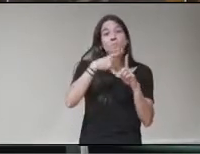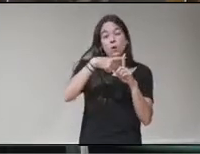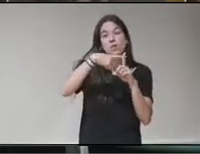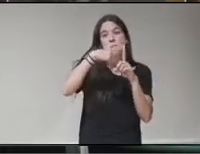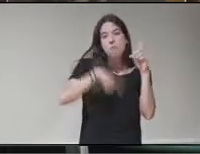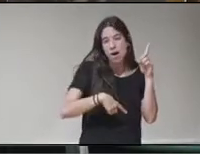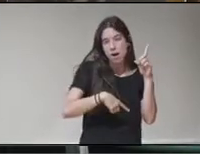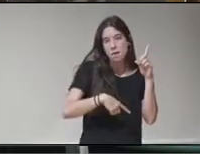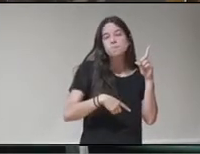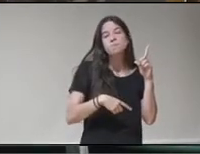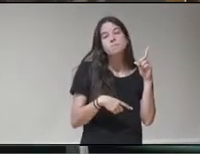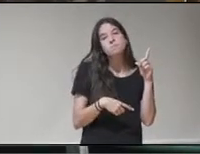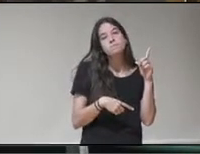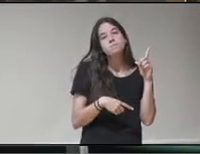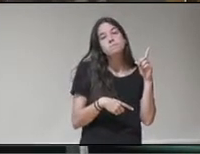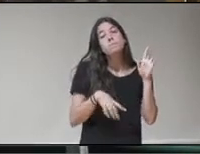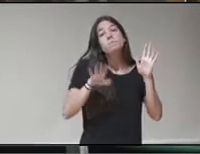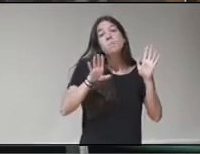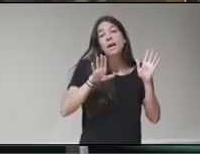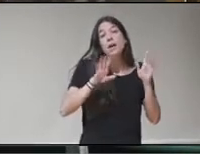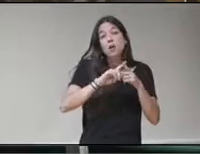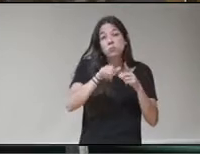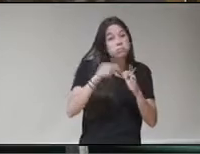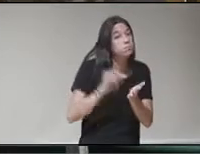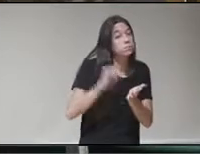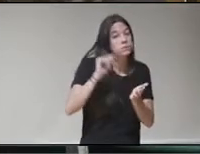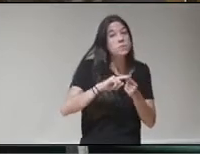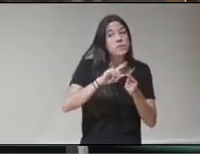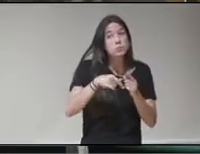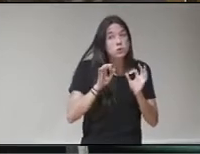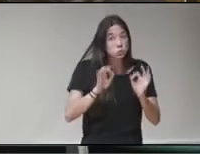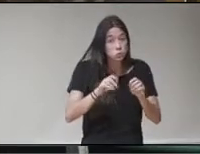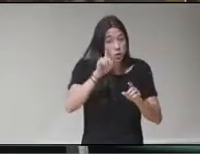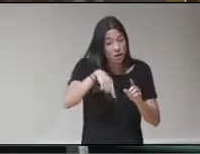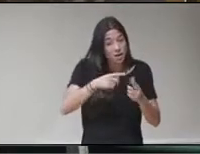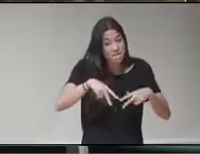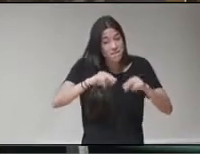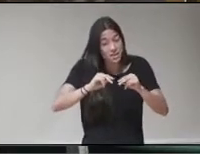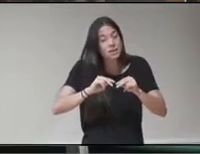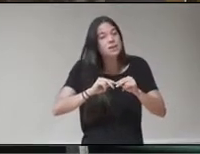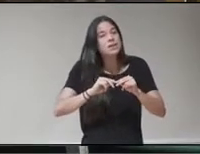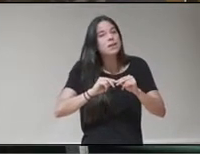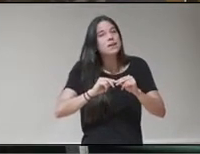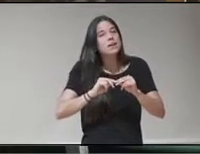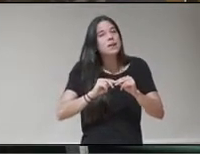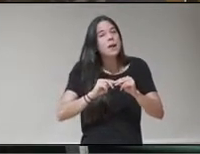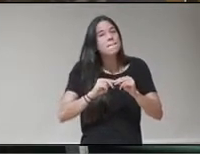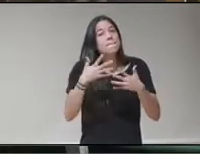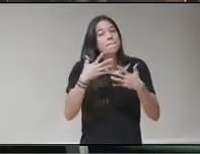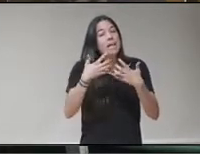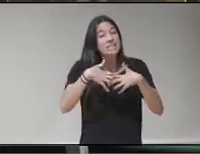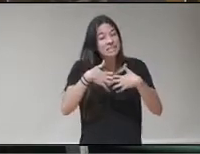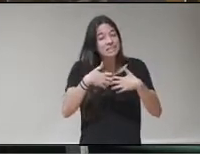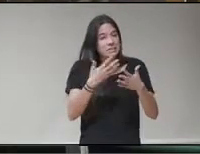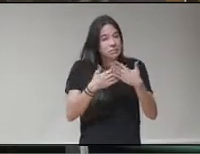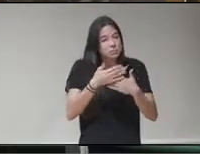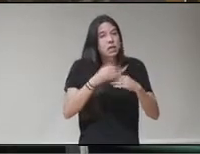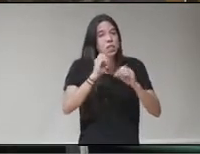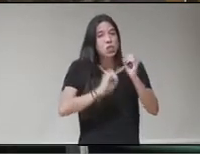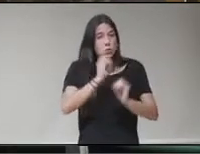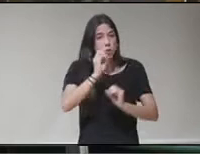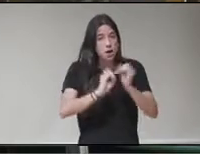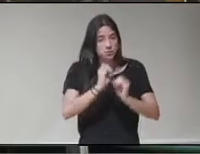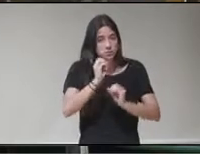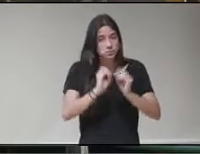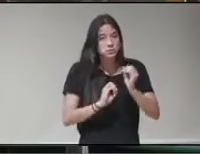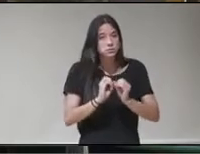lactobacilos dominantes, pero inmediatamente después de la misma el incremento de la síntesis de hormonas,